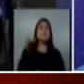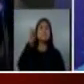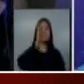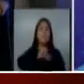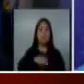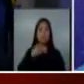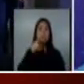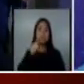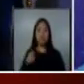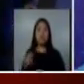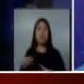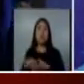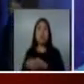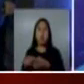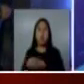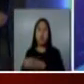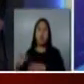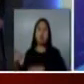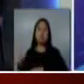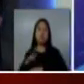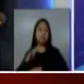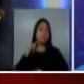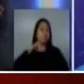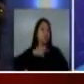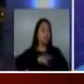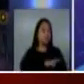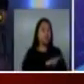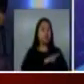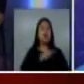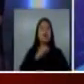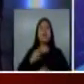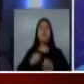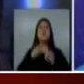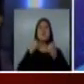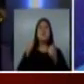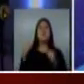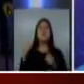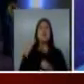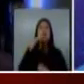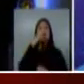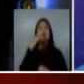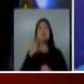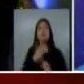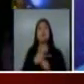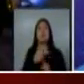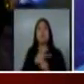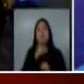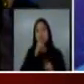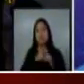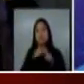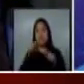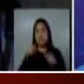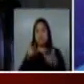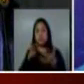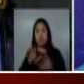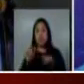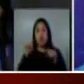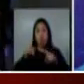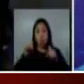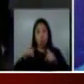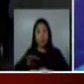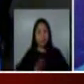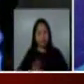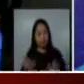combatir muchos de los males sociales que, por cierto, compartimos con México, y eso lo tiene bien claro, creo yo, en su discurso AMLO,